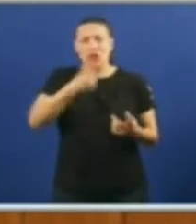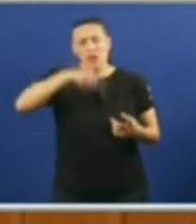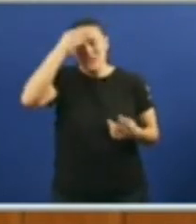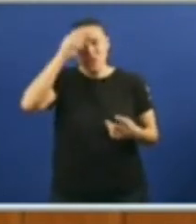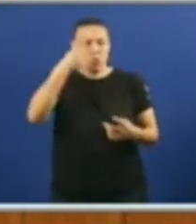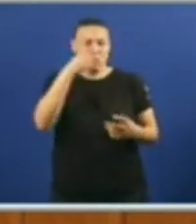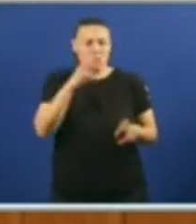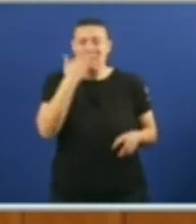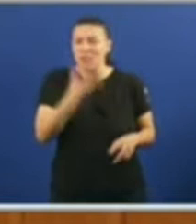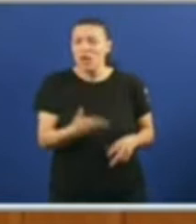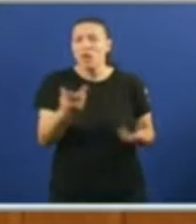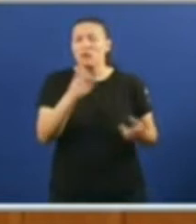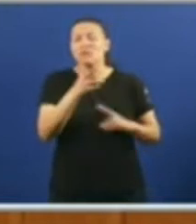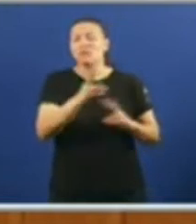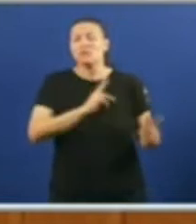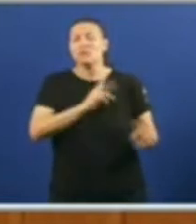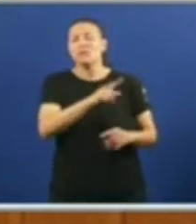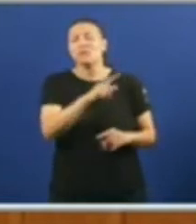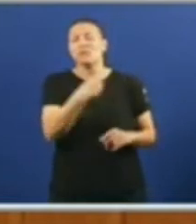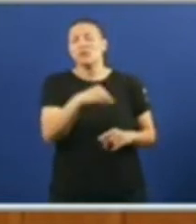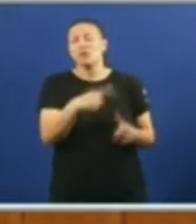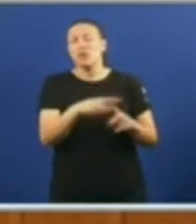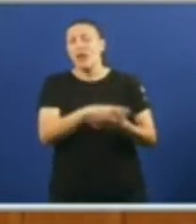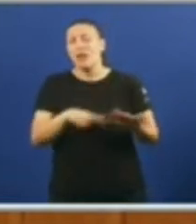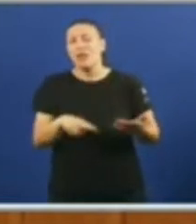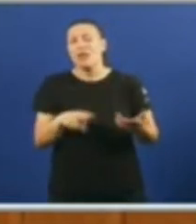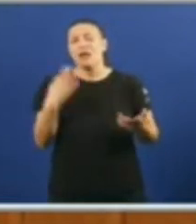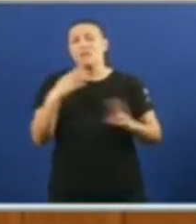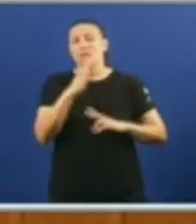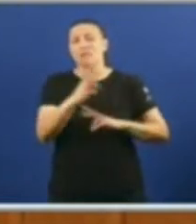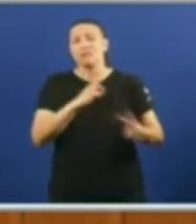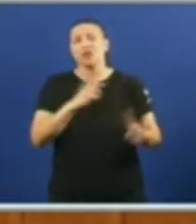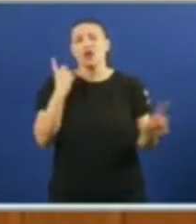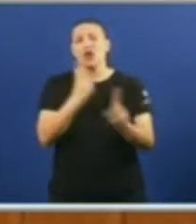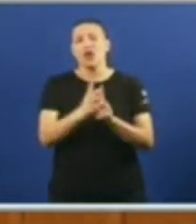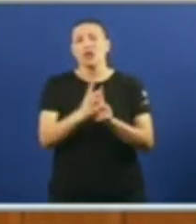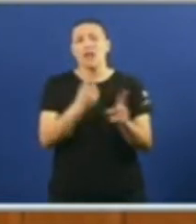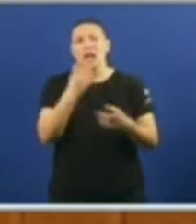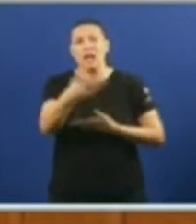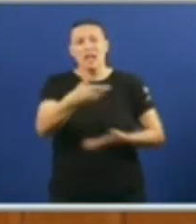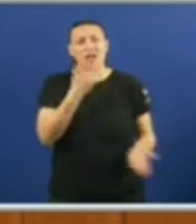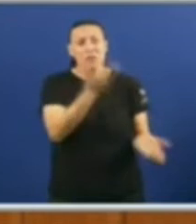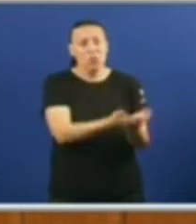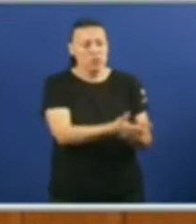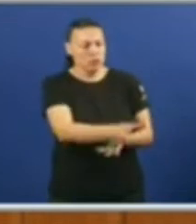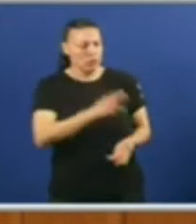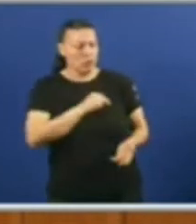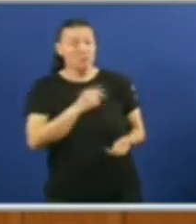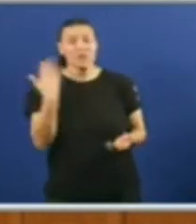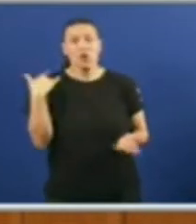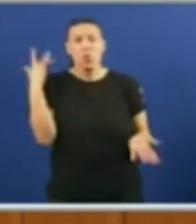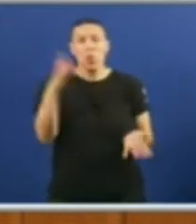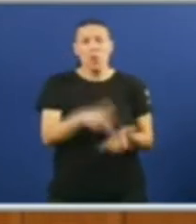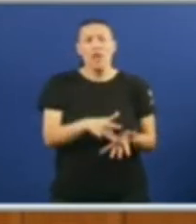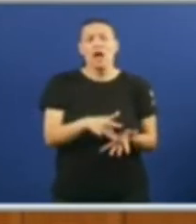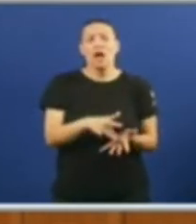máis sinceira, foi a que empregou o presidente da Xunta de Galiza en contra desta iniciativa. E díxonos un día